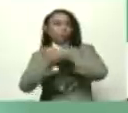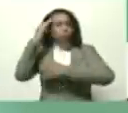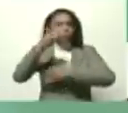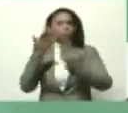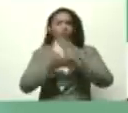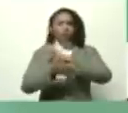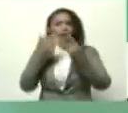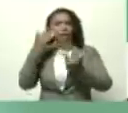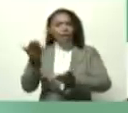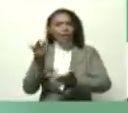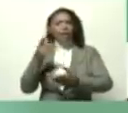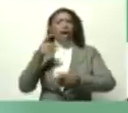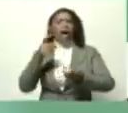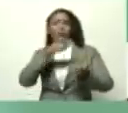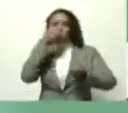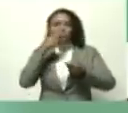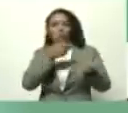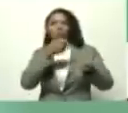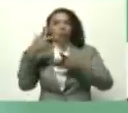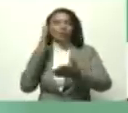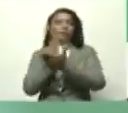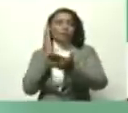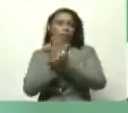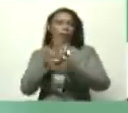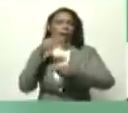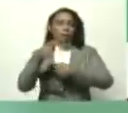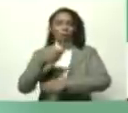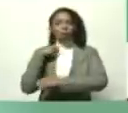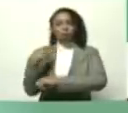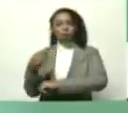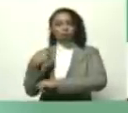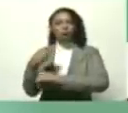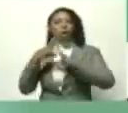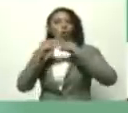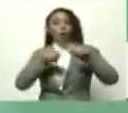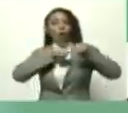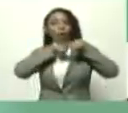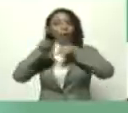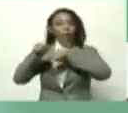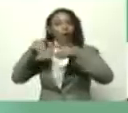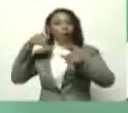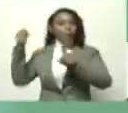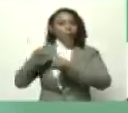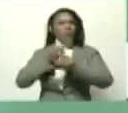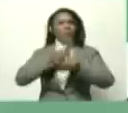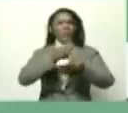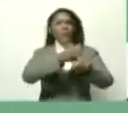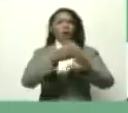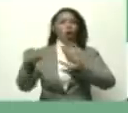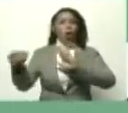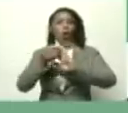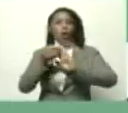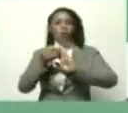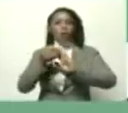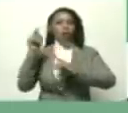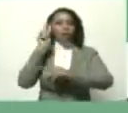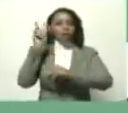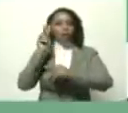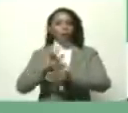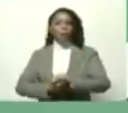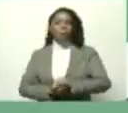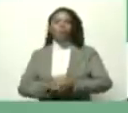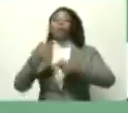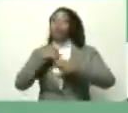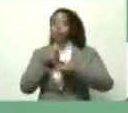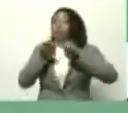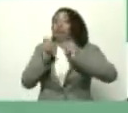siempre ha estado y siempre ha aparecido financiando todas estas agresiones en contra de Venezuela. Yo traté